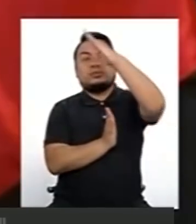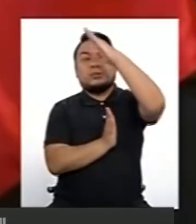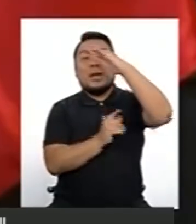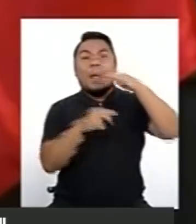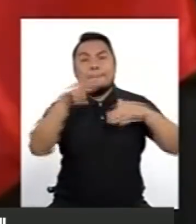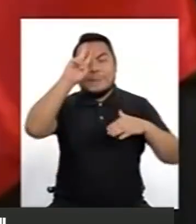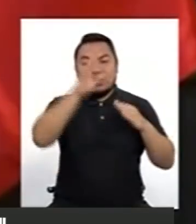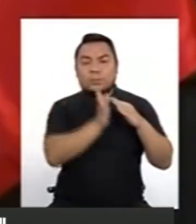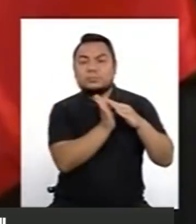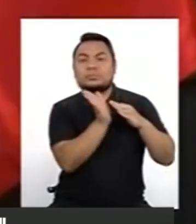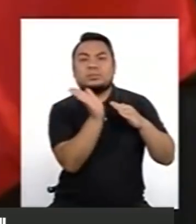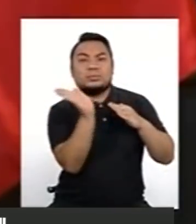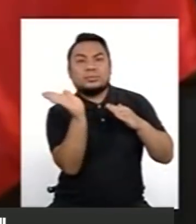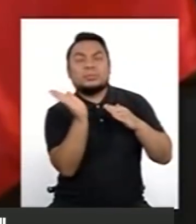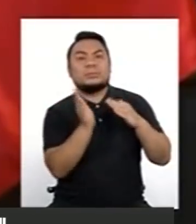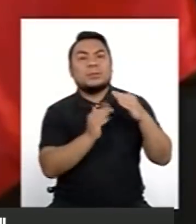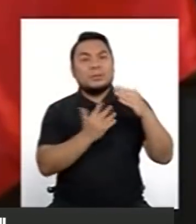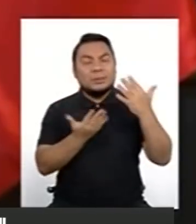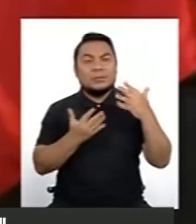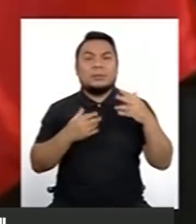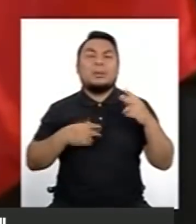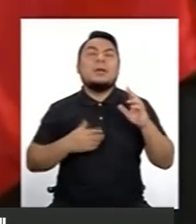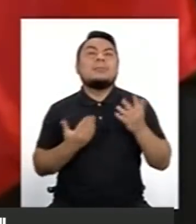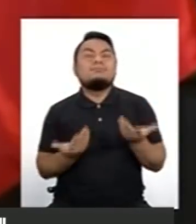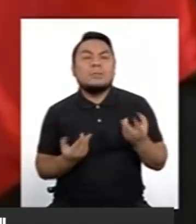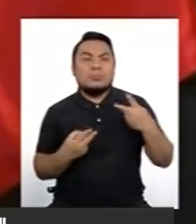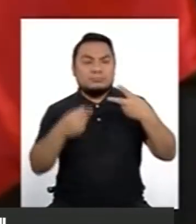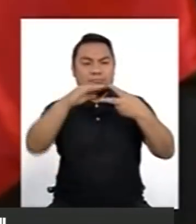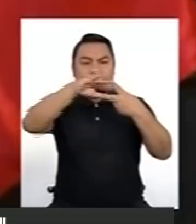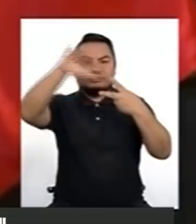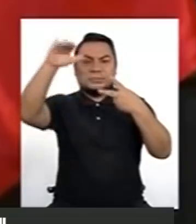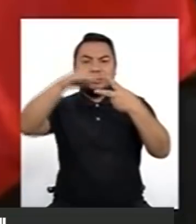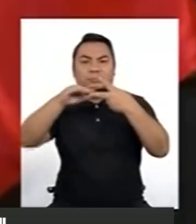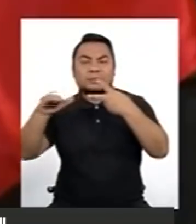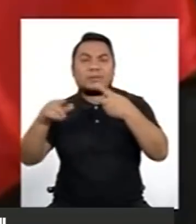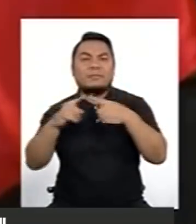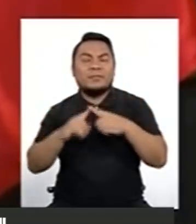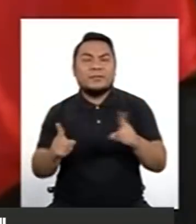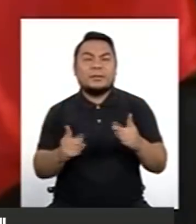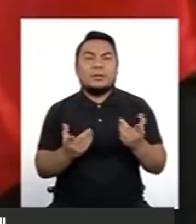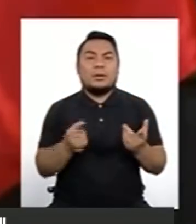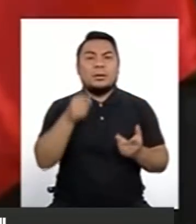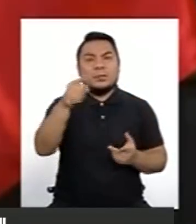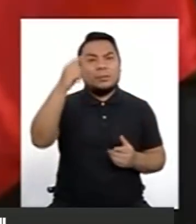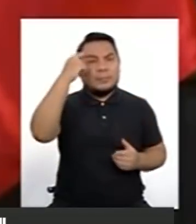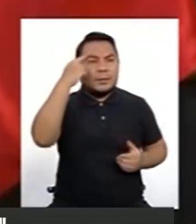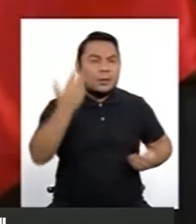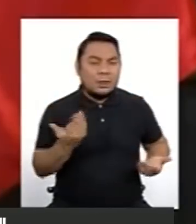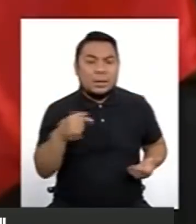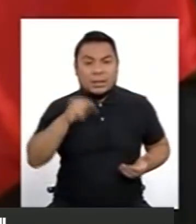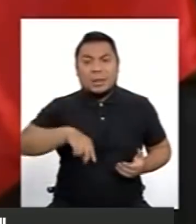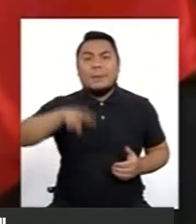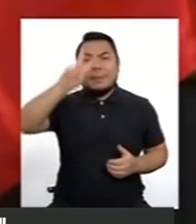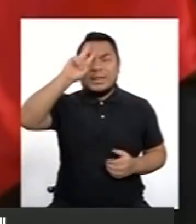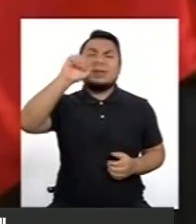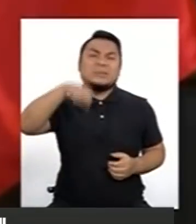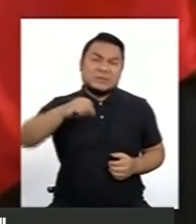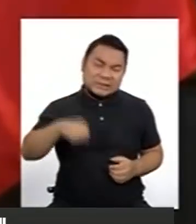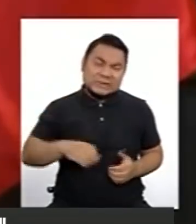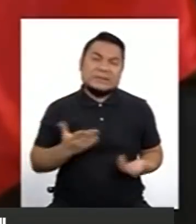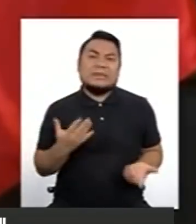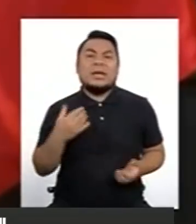comparación ya no de casos positivos, sino de casos que después de ser positivos, a pesar del